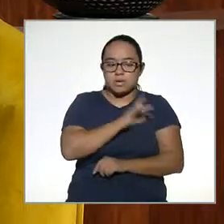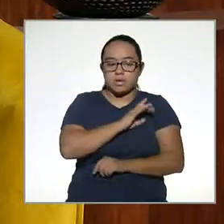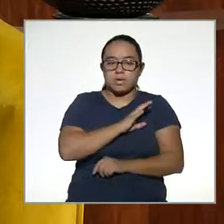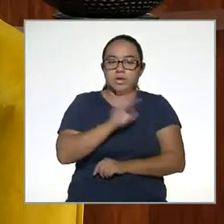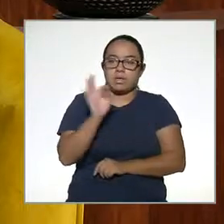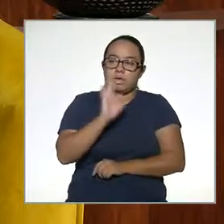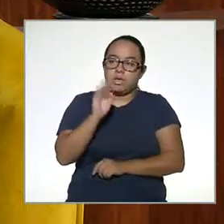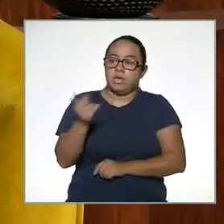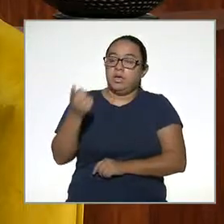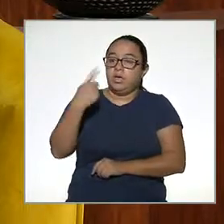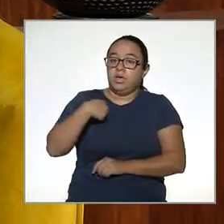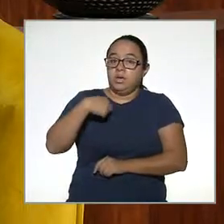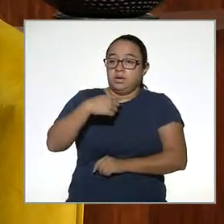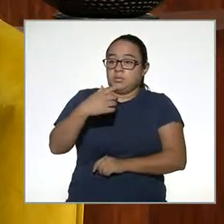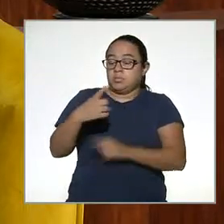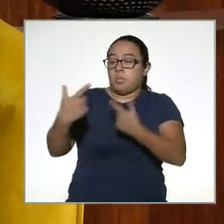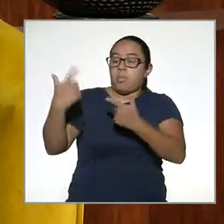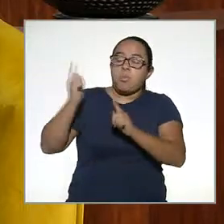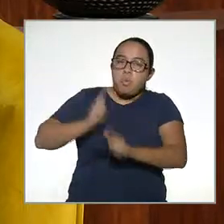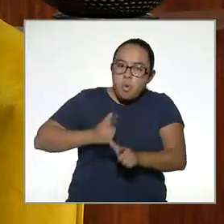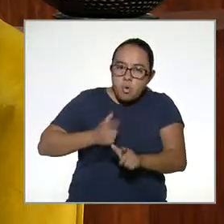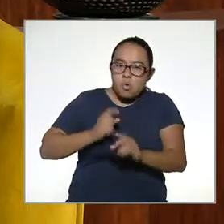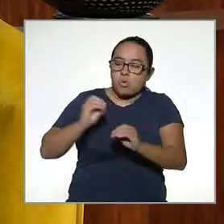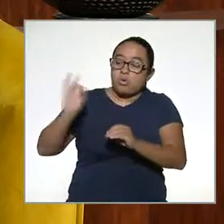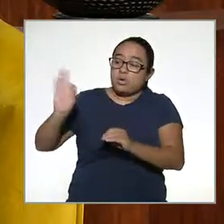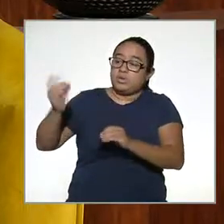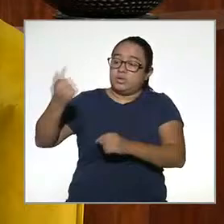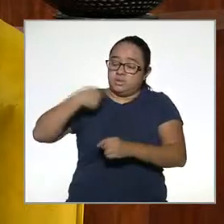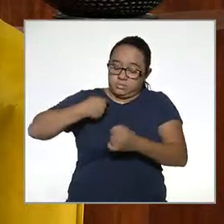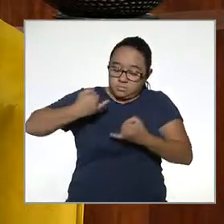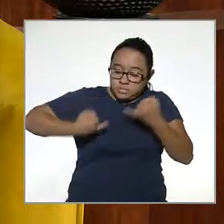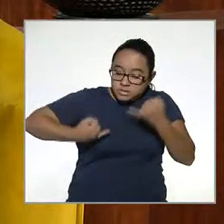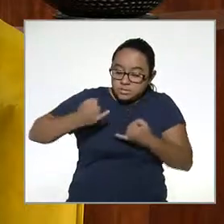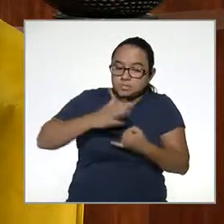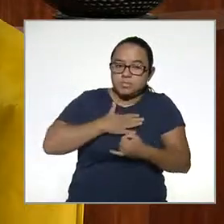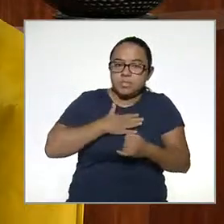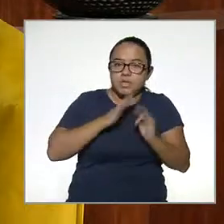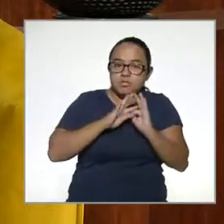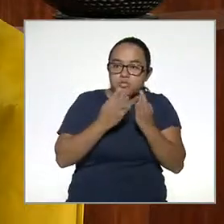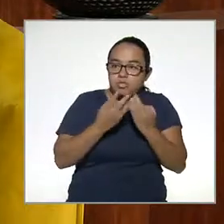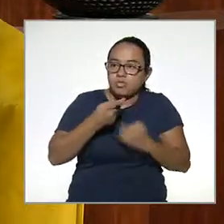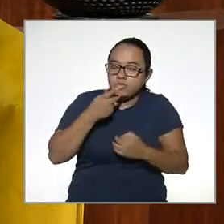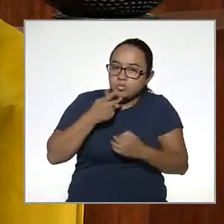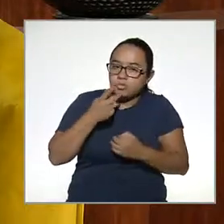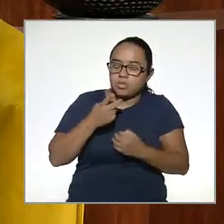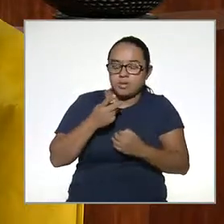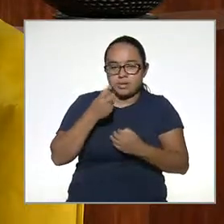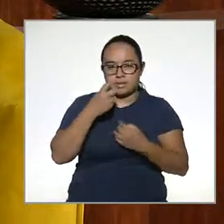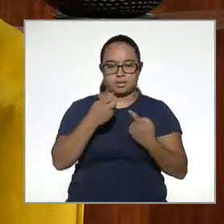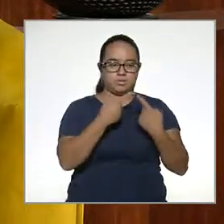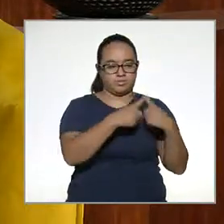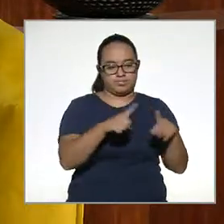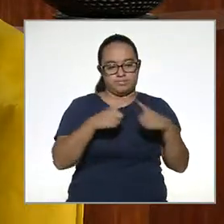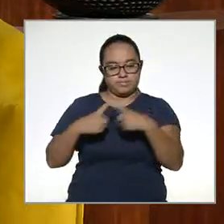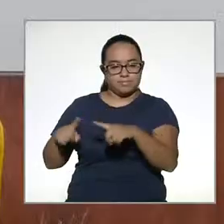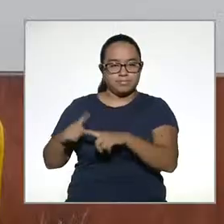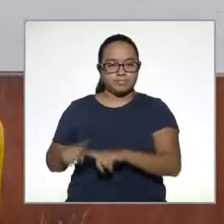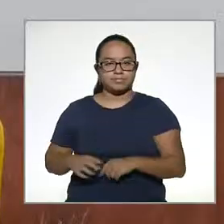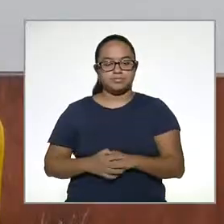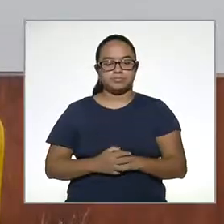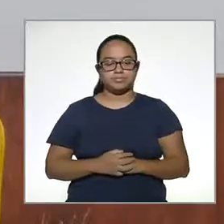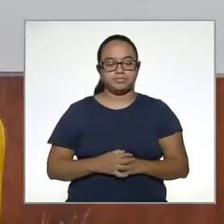avergonzado o que se burlen de él, o que vayan a juzgarlo por lo que hable, entonces sí hay que, es muy diferente. ¿Un niño